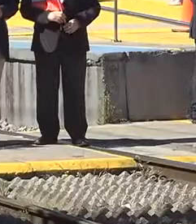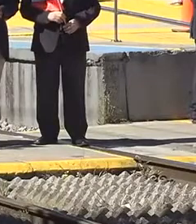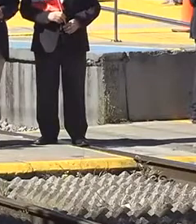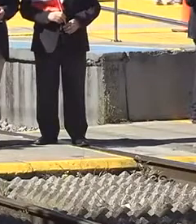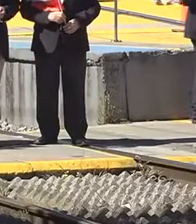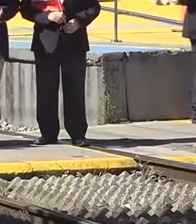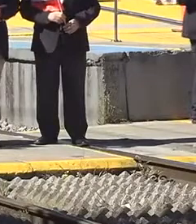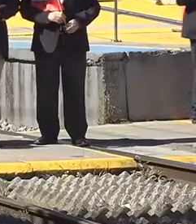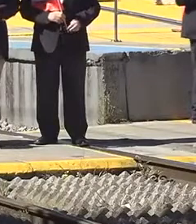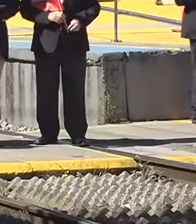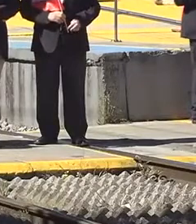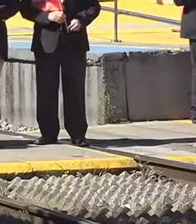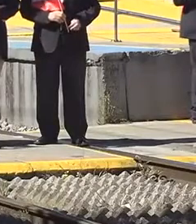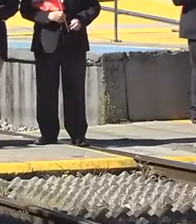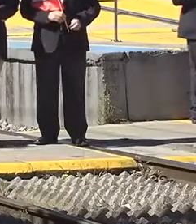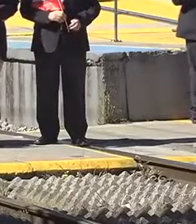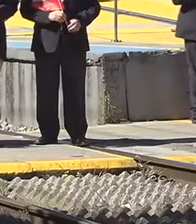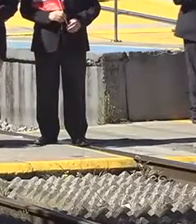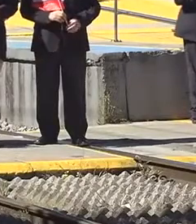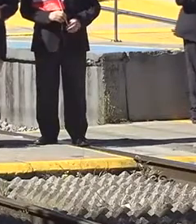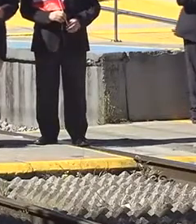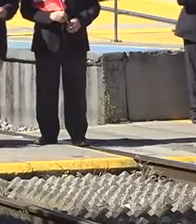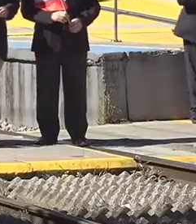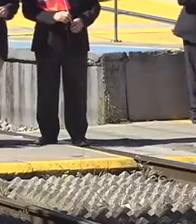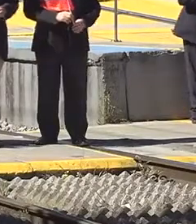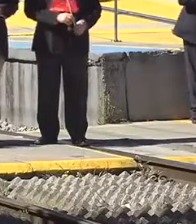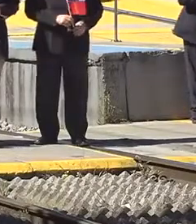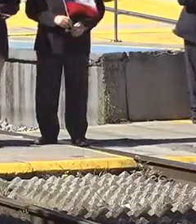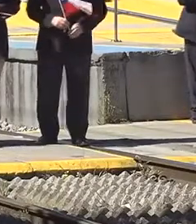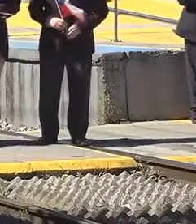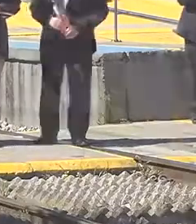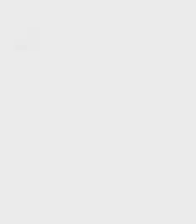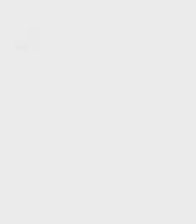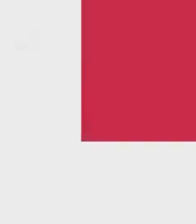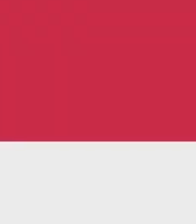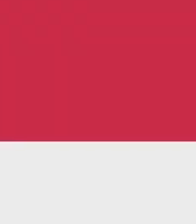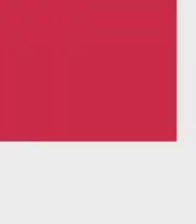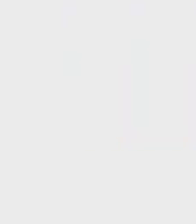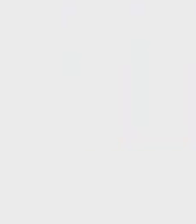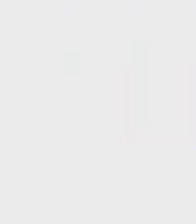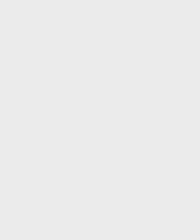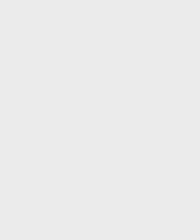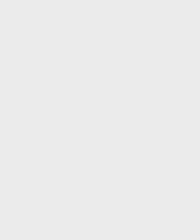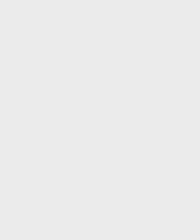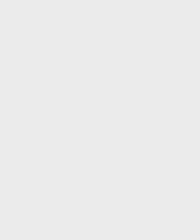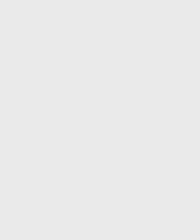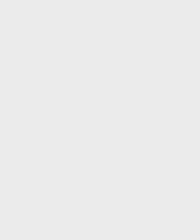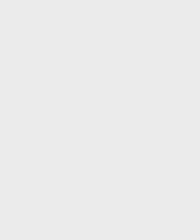Avances en esta materia, una vez que entrar en vigencia, recordemos que...